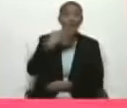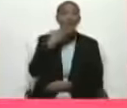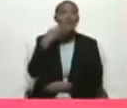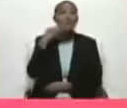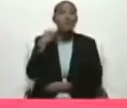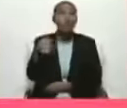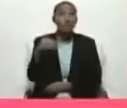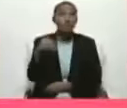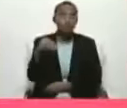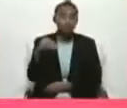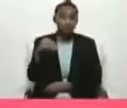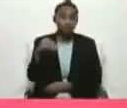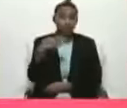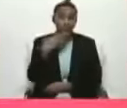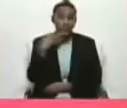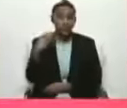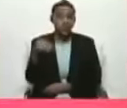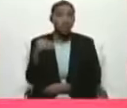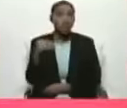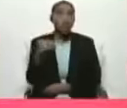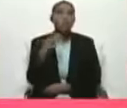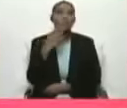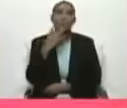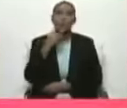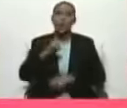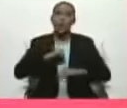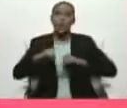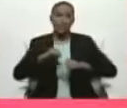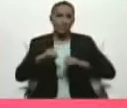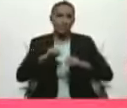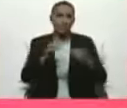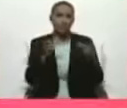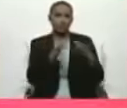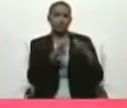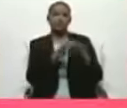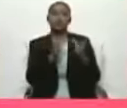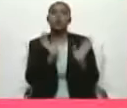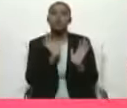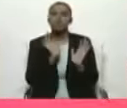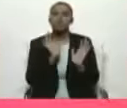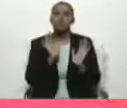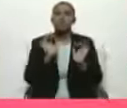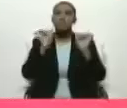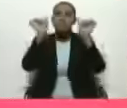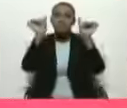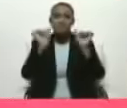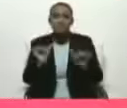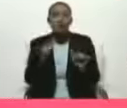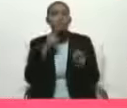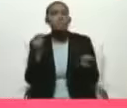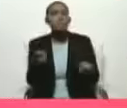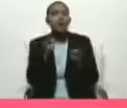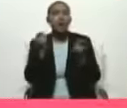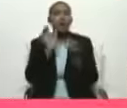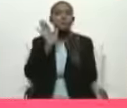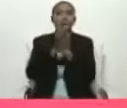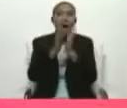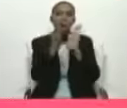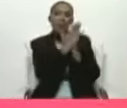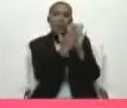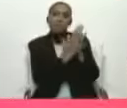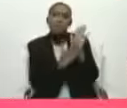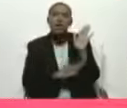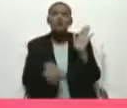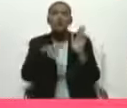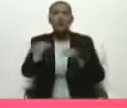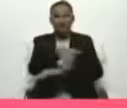¿Cuál era la tarea de la juventud, Rodolfo, en los movimientos de izquierda? Vaya a pegar propaganda. ¿Y cuántos nos